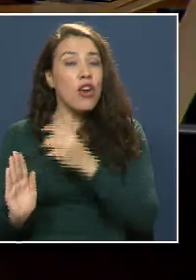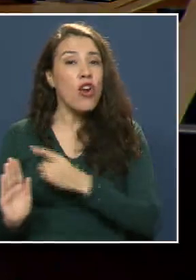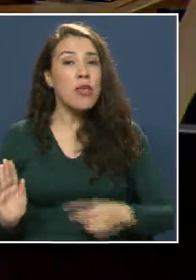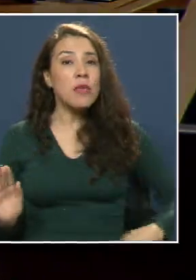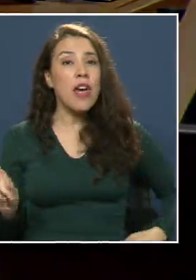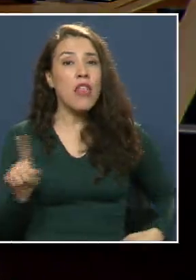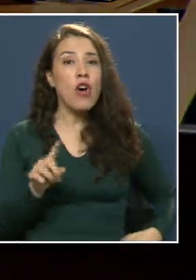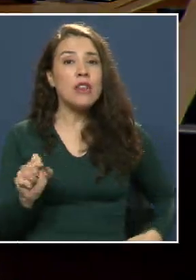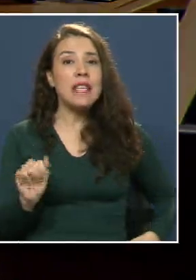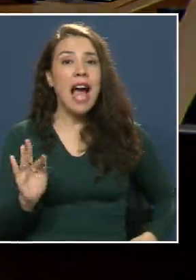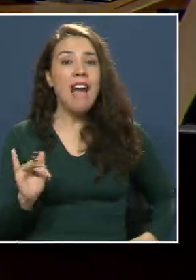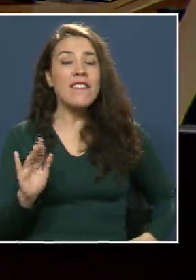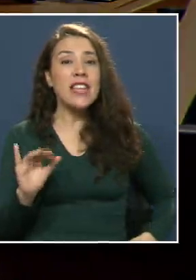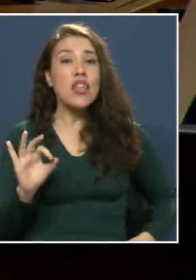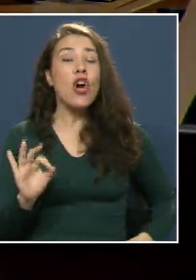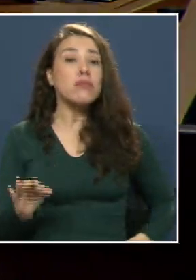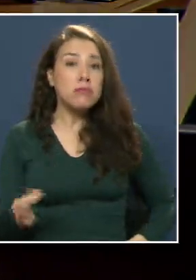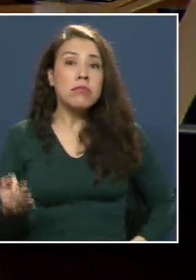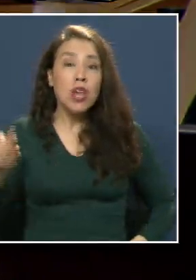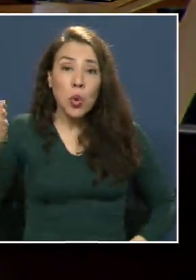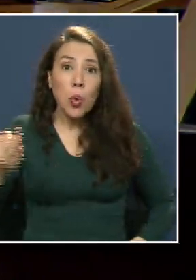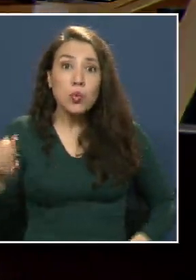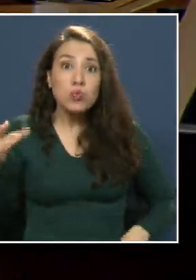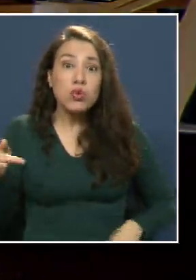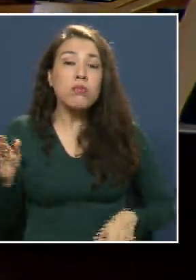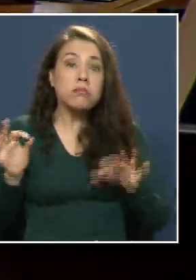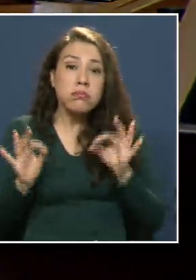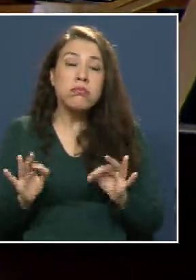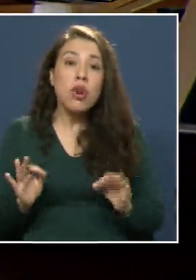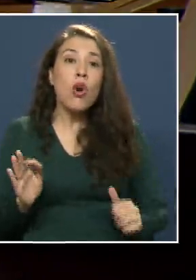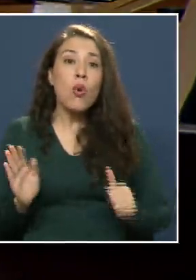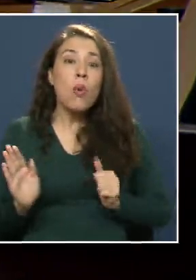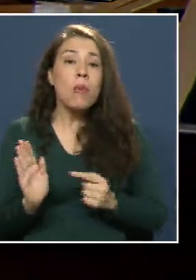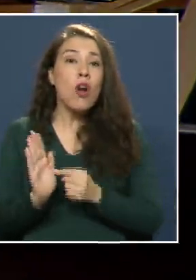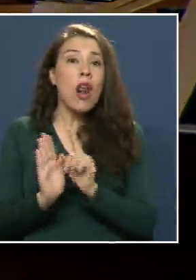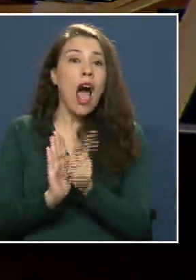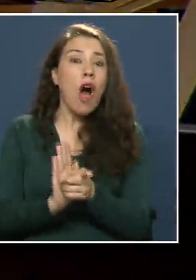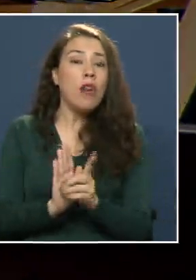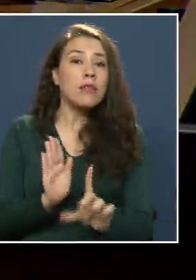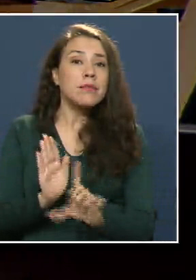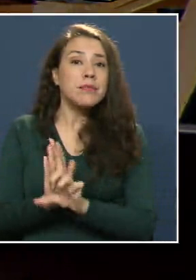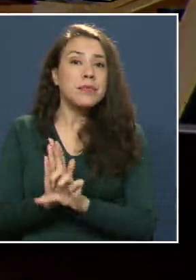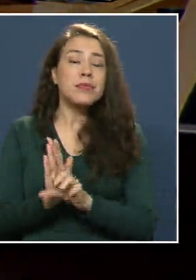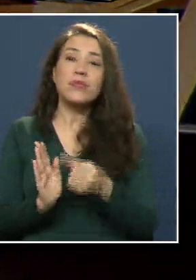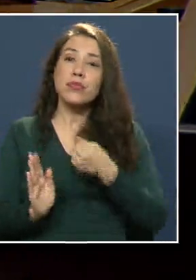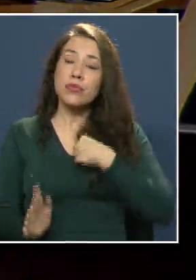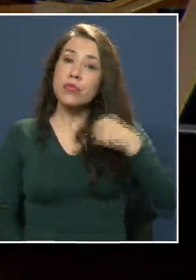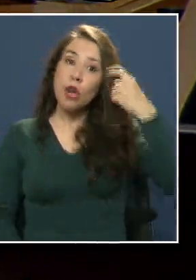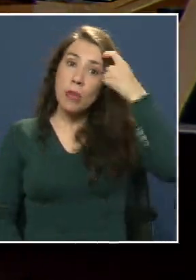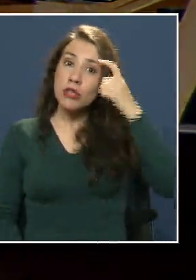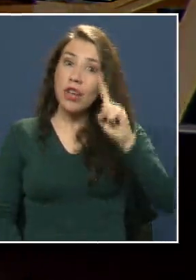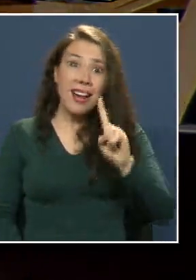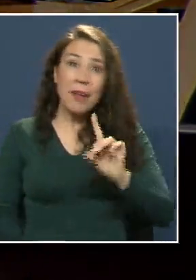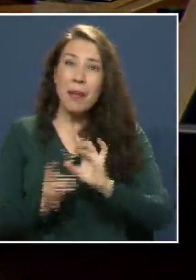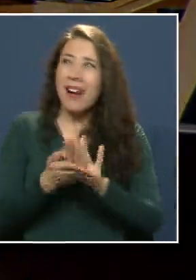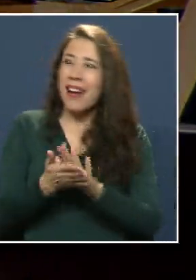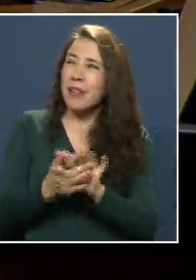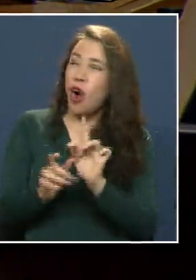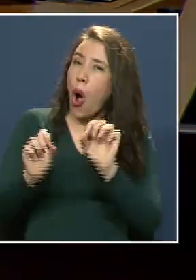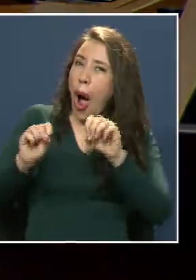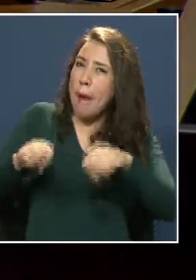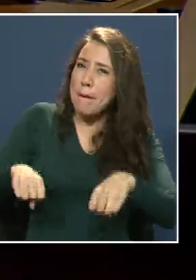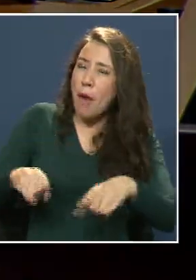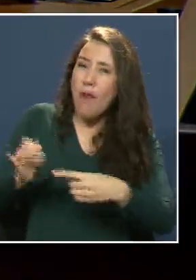Zaffirio es plenamente integradora de nuestro ordenamiento jurídico. Y creo que si no aprobamos